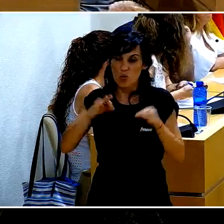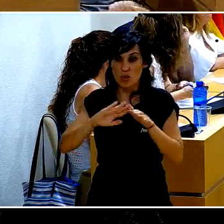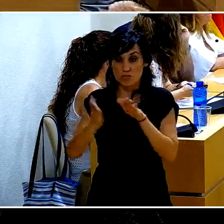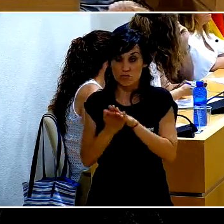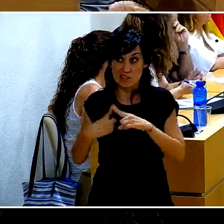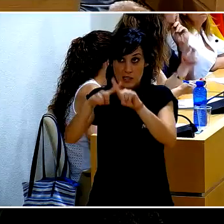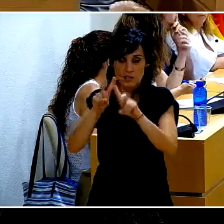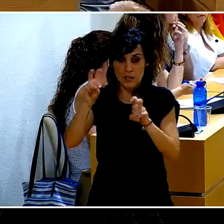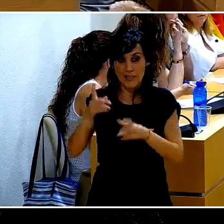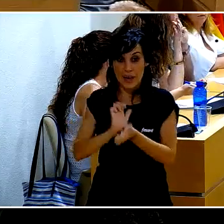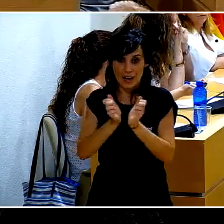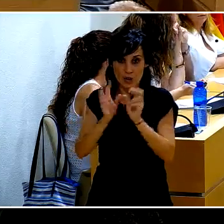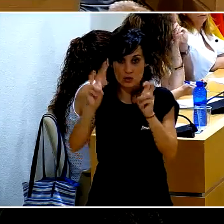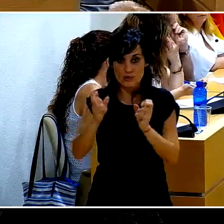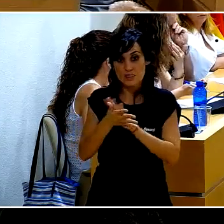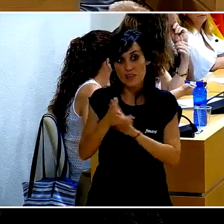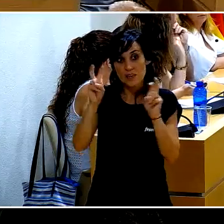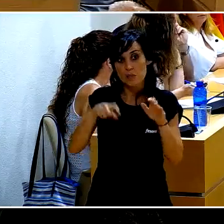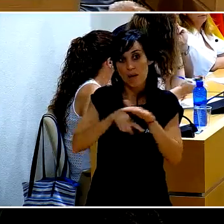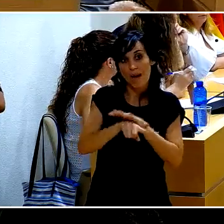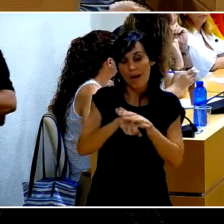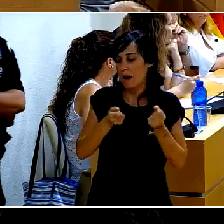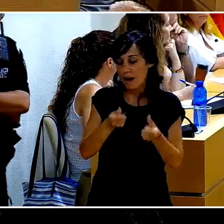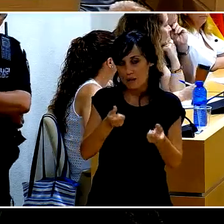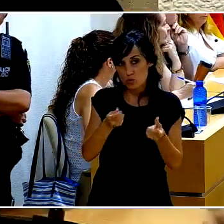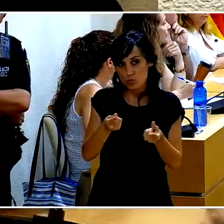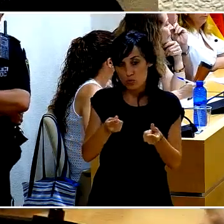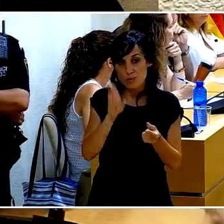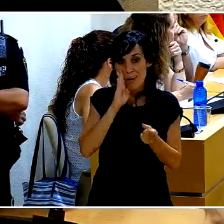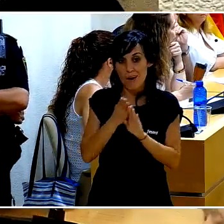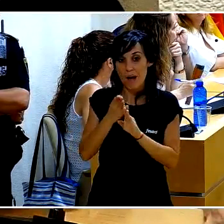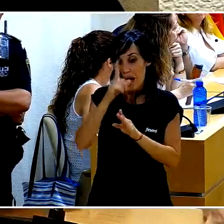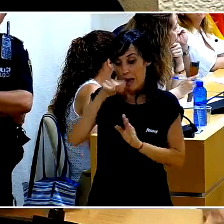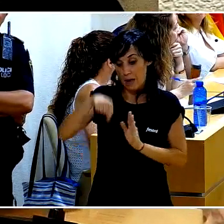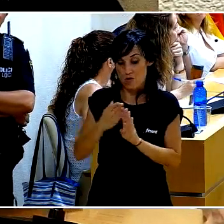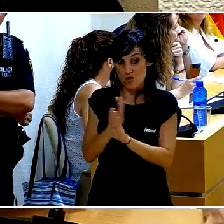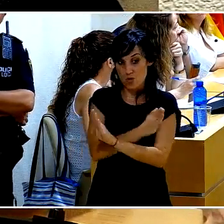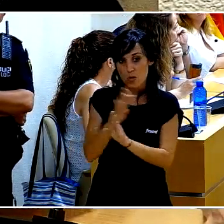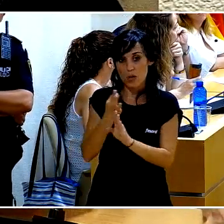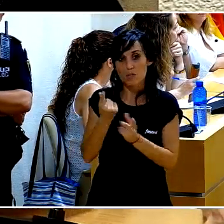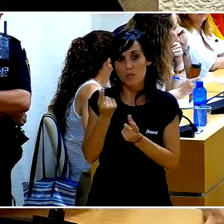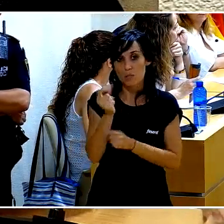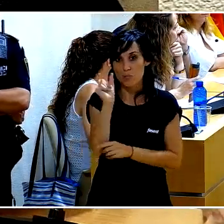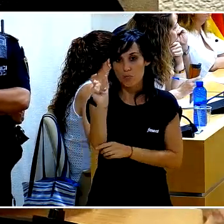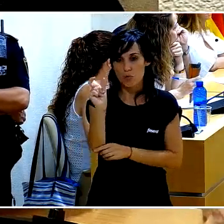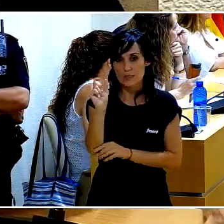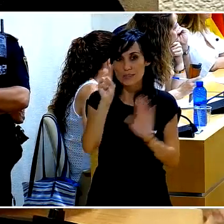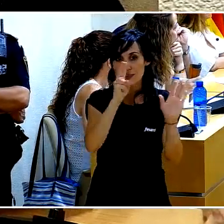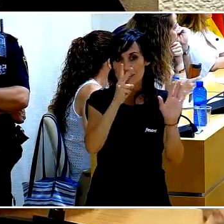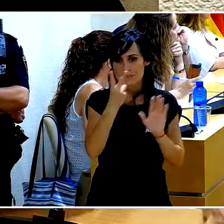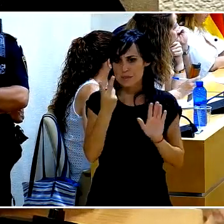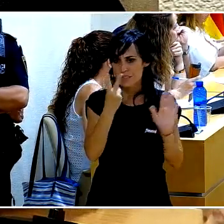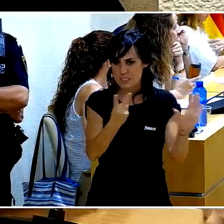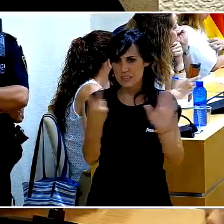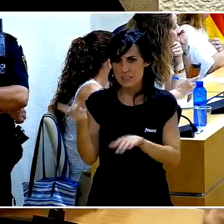créditos derivados de la ejecución de gastos realizados en ejercicios anteriores al año en curso por un importe de